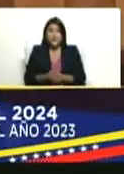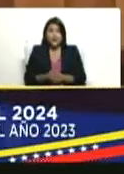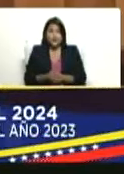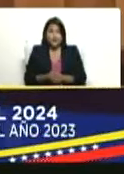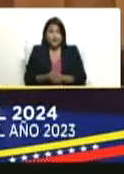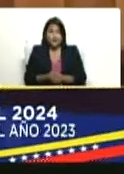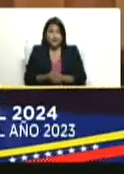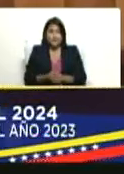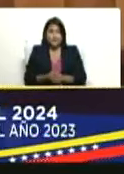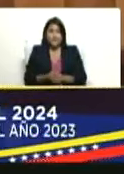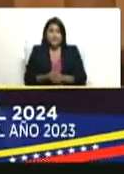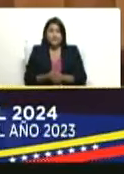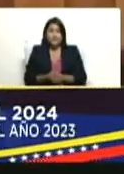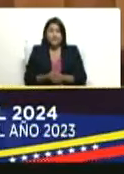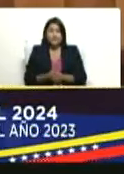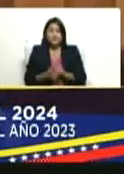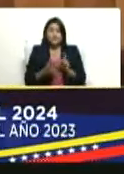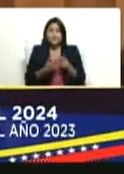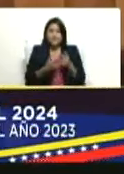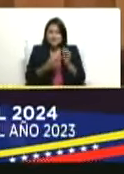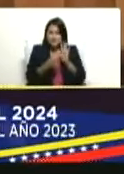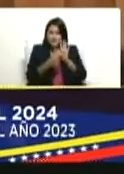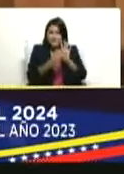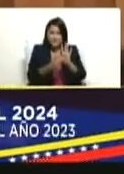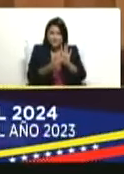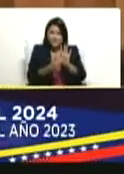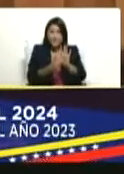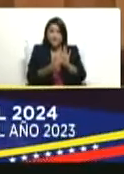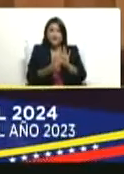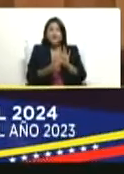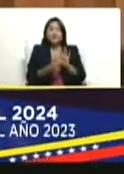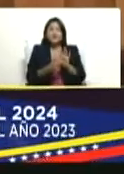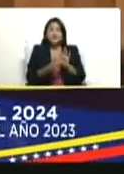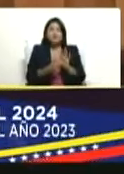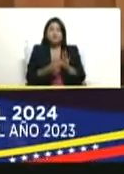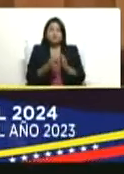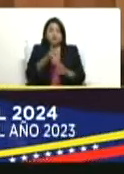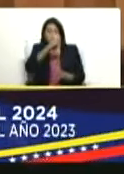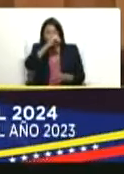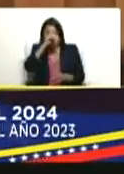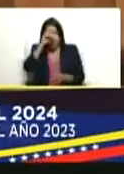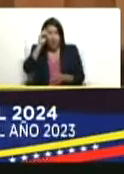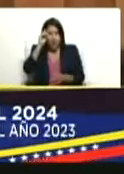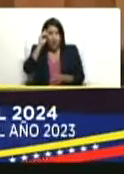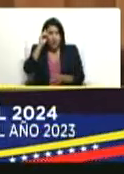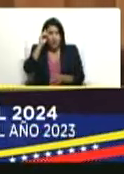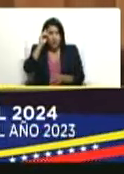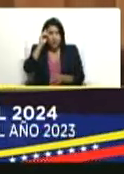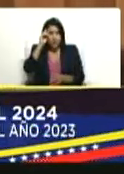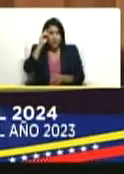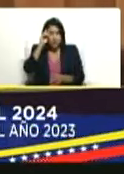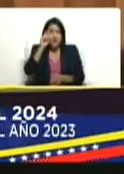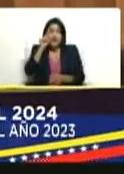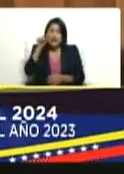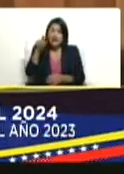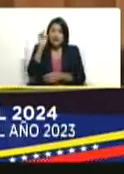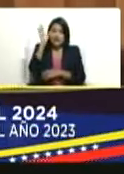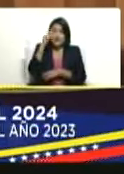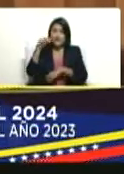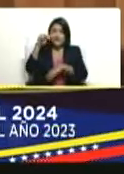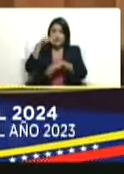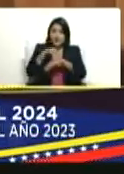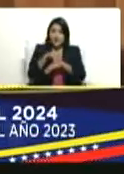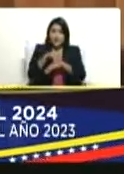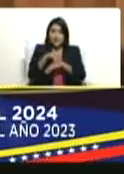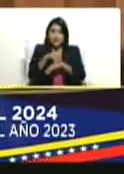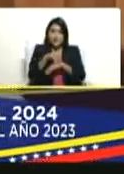El compañero capitán revolucionario Diosdado Cabello Rondón, desde la Asamblea Nacional,